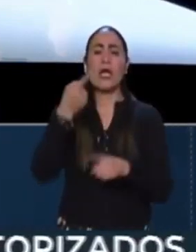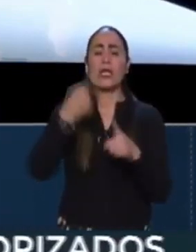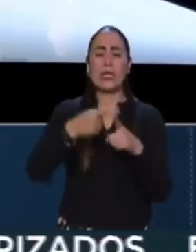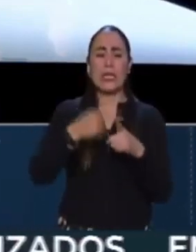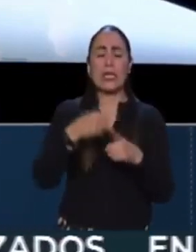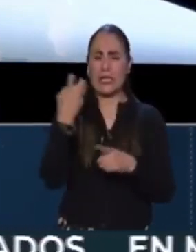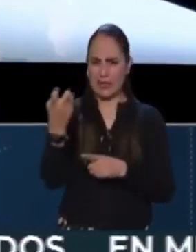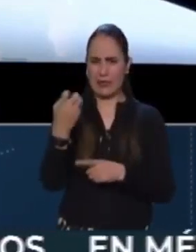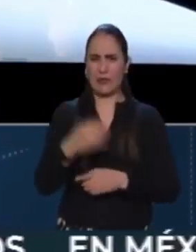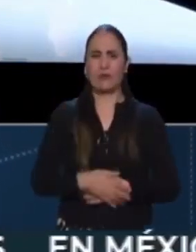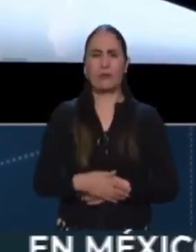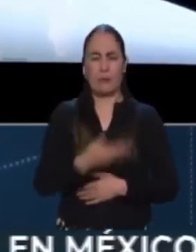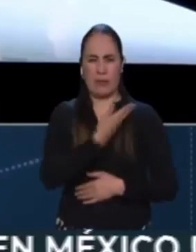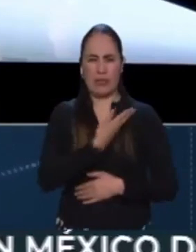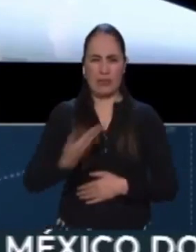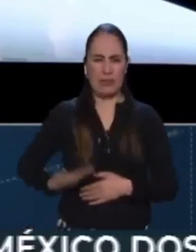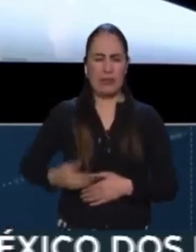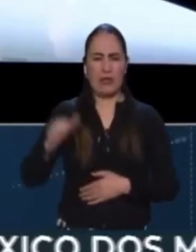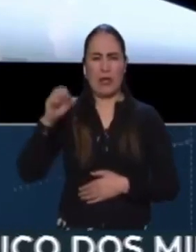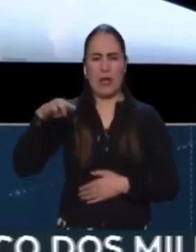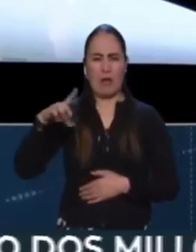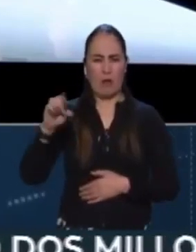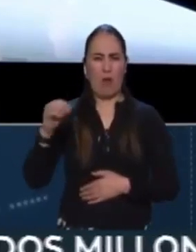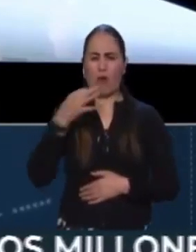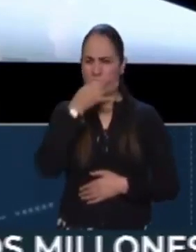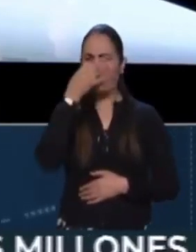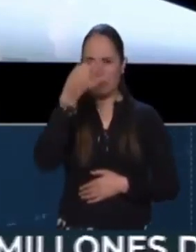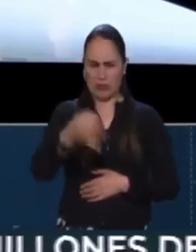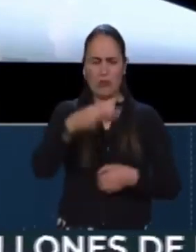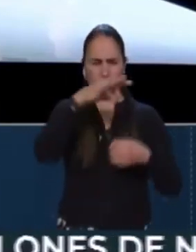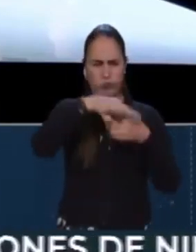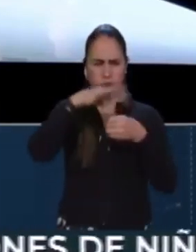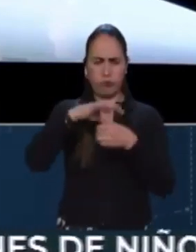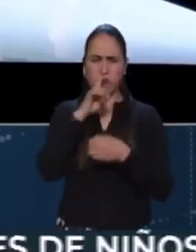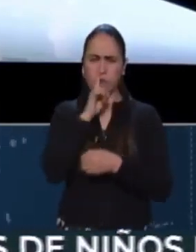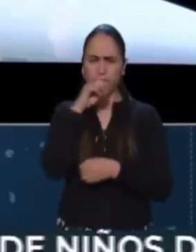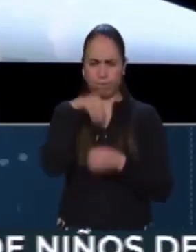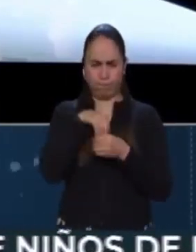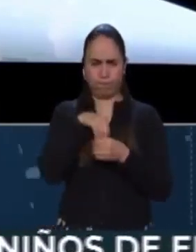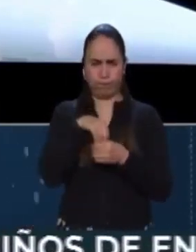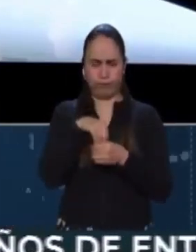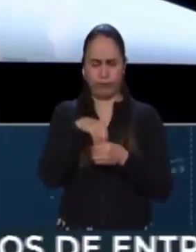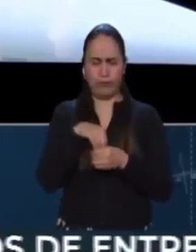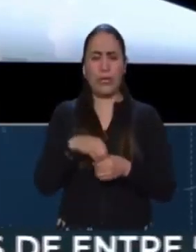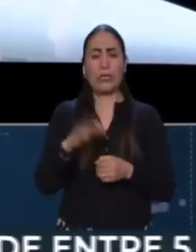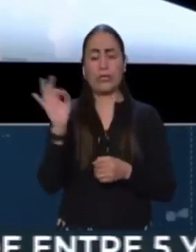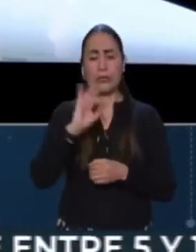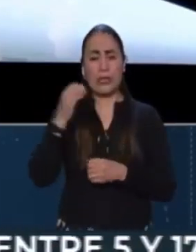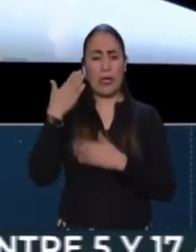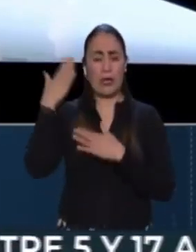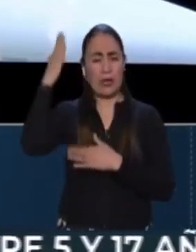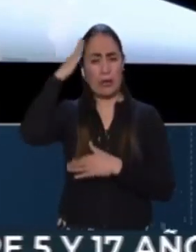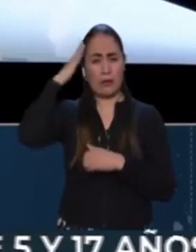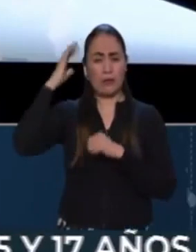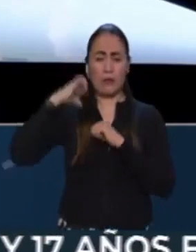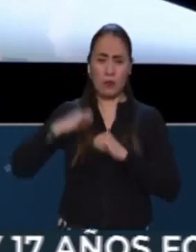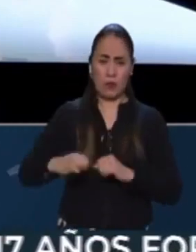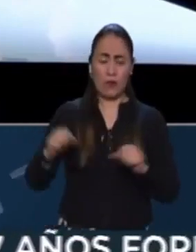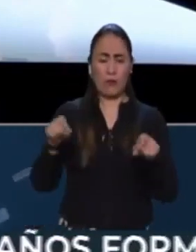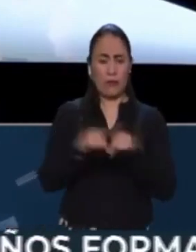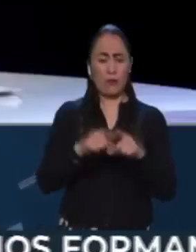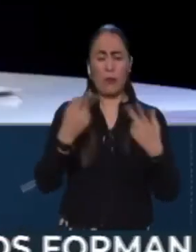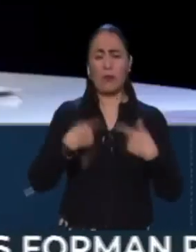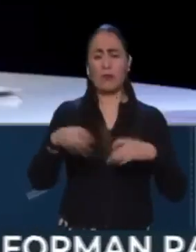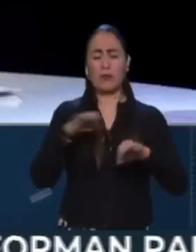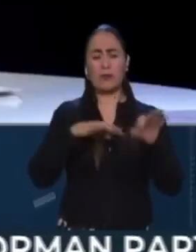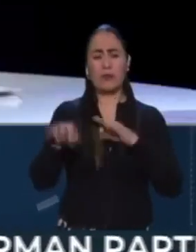dicho el presidente en las conferencias matutinas, de tal manera que si tanto autoridad como trabajadores petroleros tendrán que